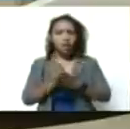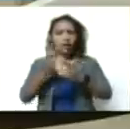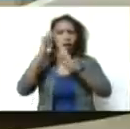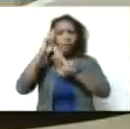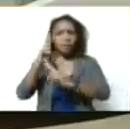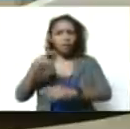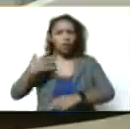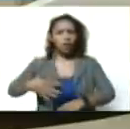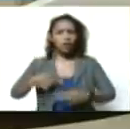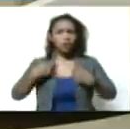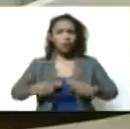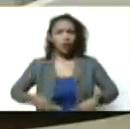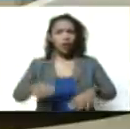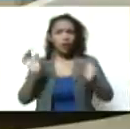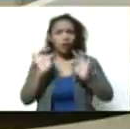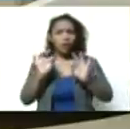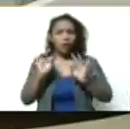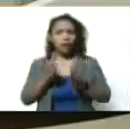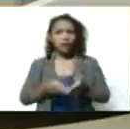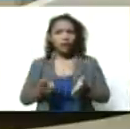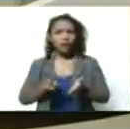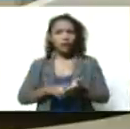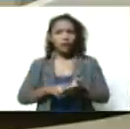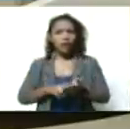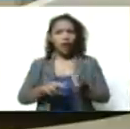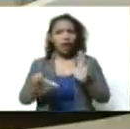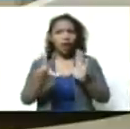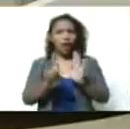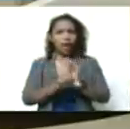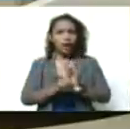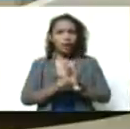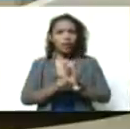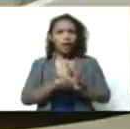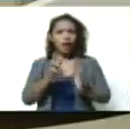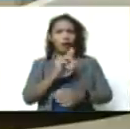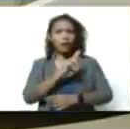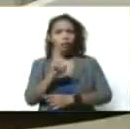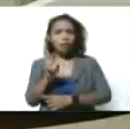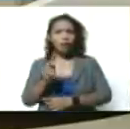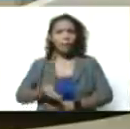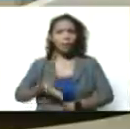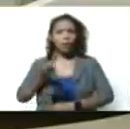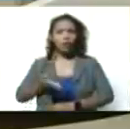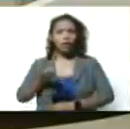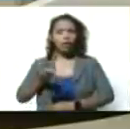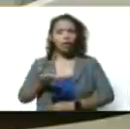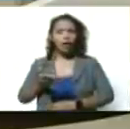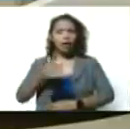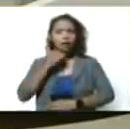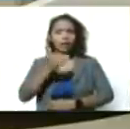derechos humanos, y no de forma retórica, no, al contrario, es ley de la República. Importante hablar acerca del desarrollo.